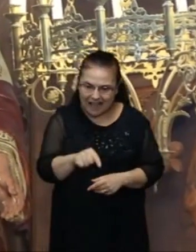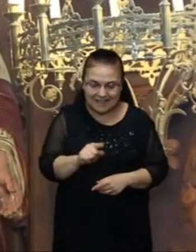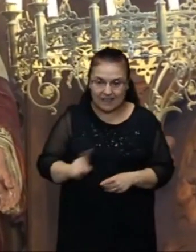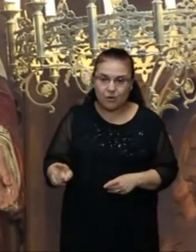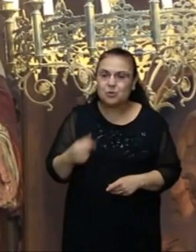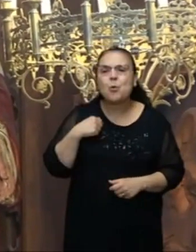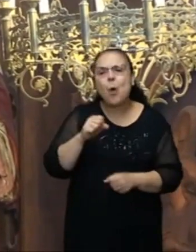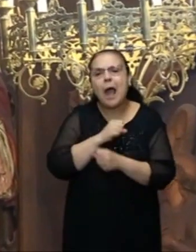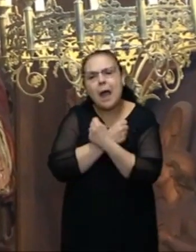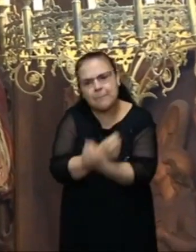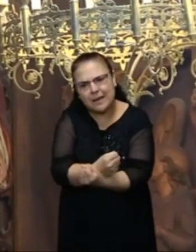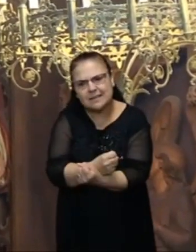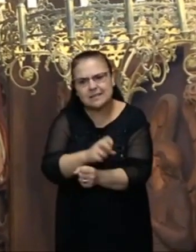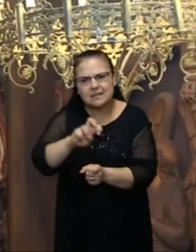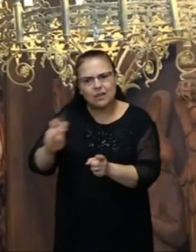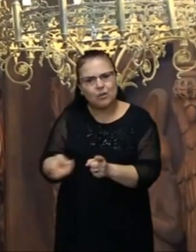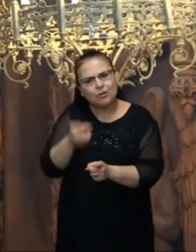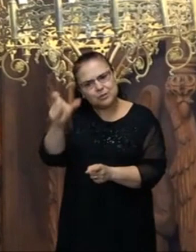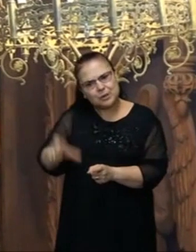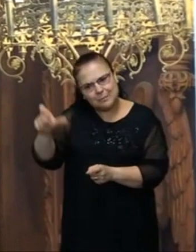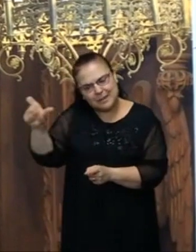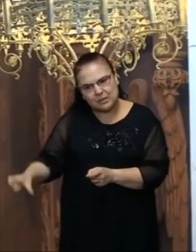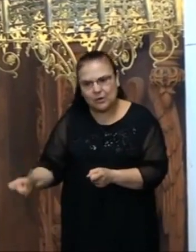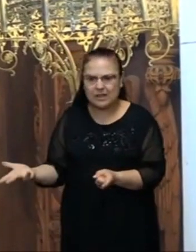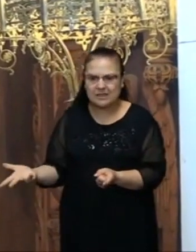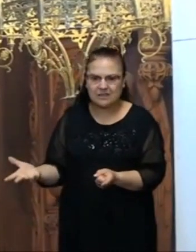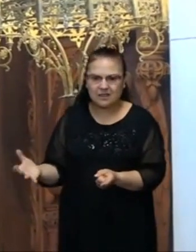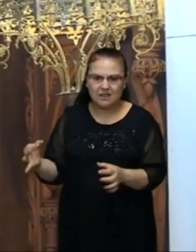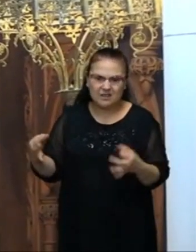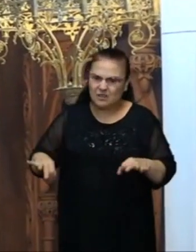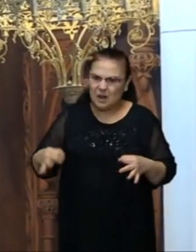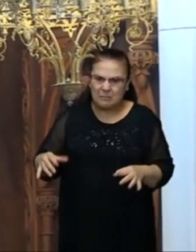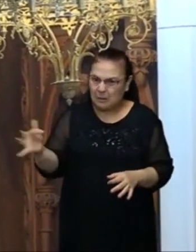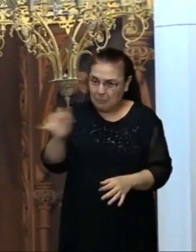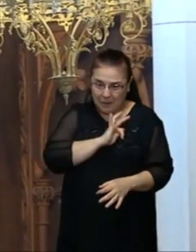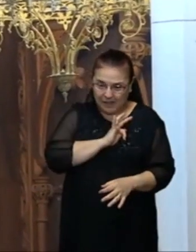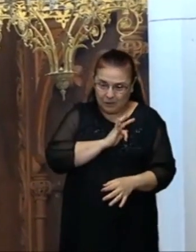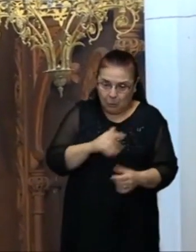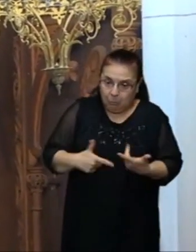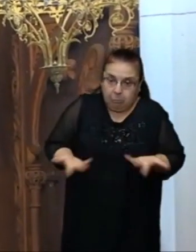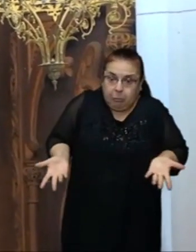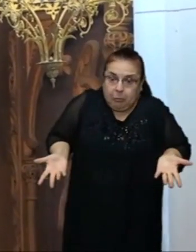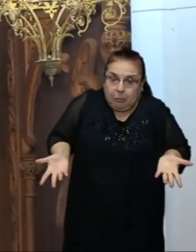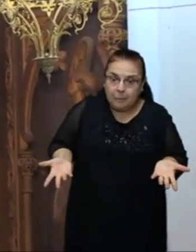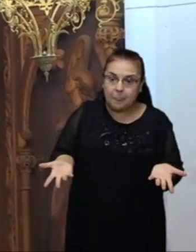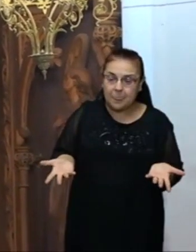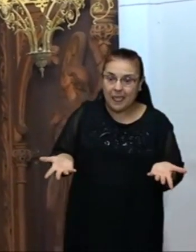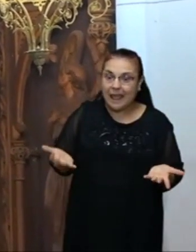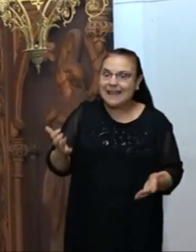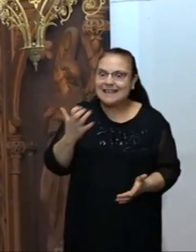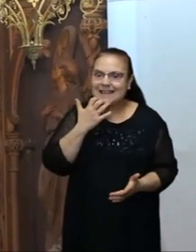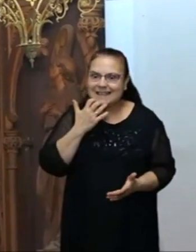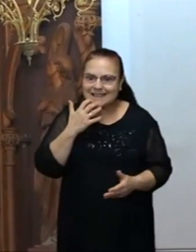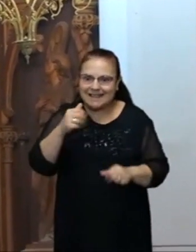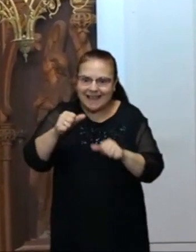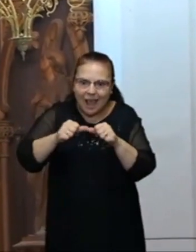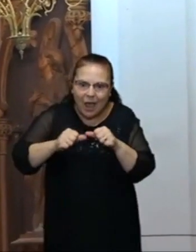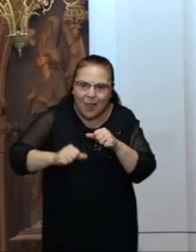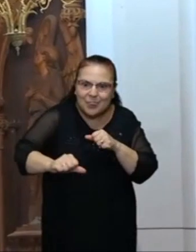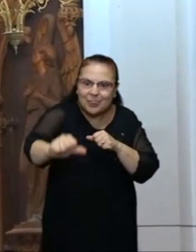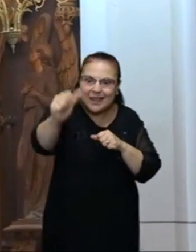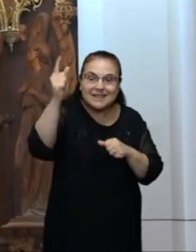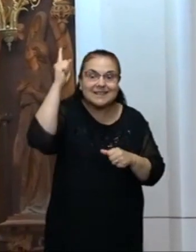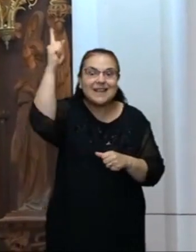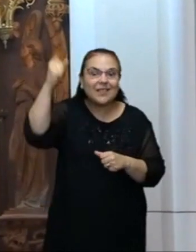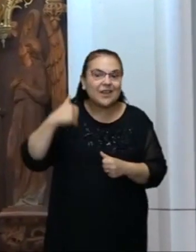demás como hacen los paganos solamente, ¿qué mérito tienes? Nada. Si te metes desde Dios, entiendes lo que es amar, lo que